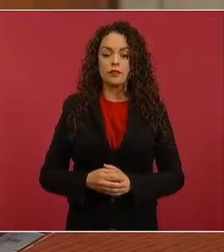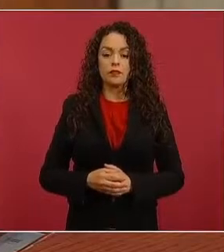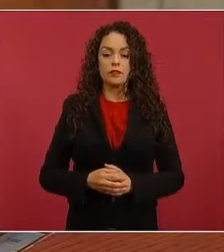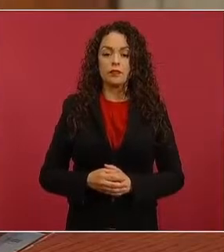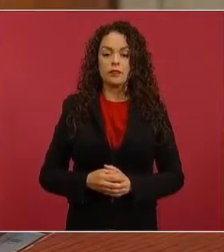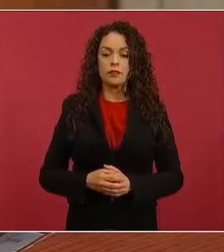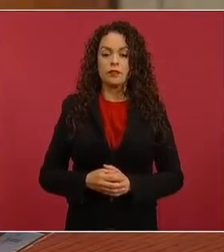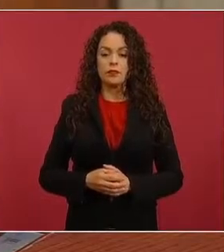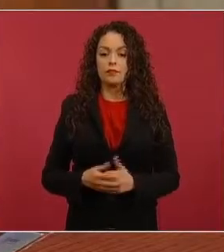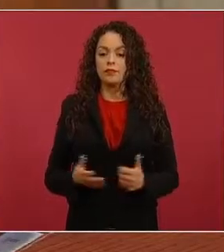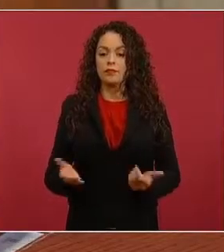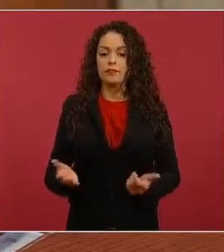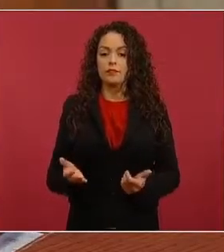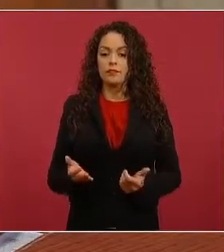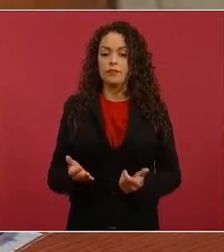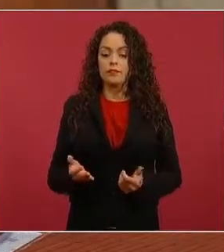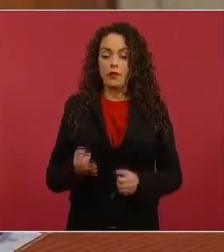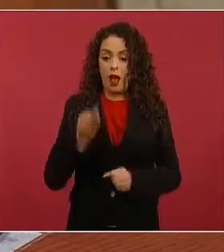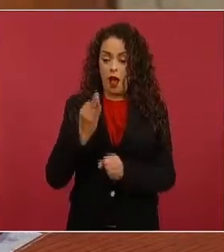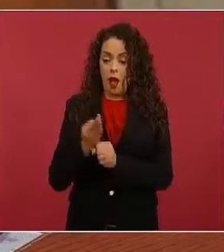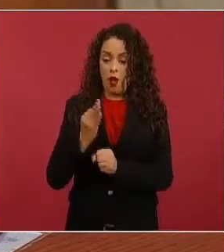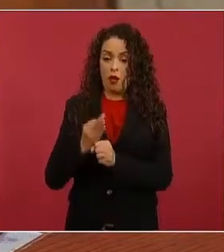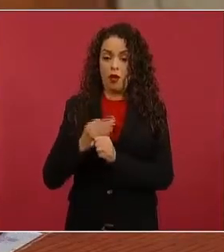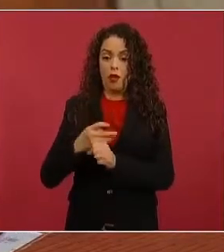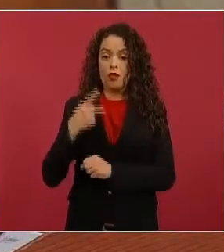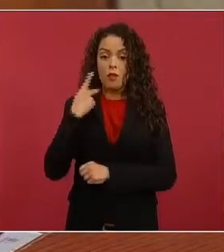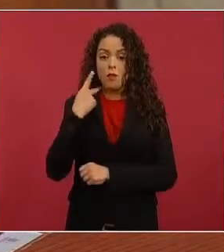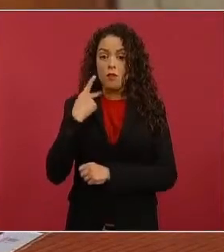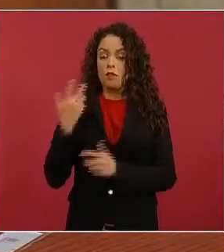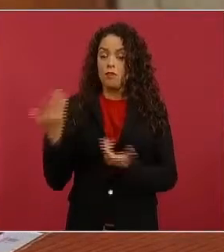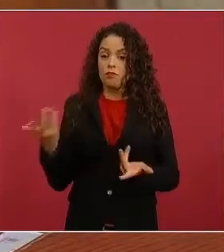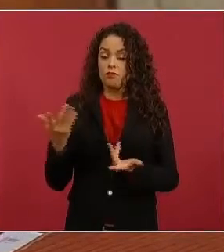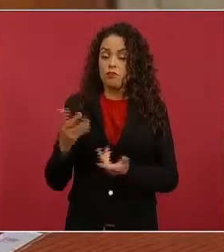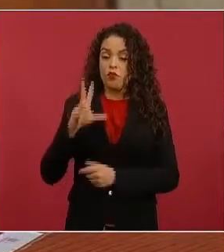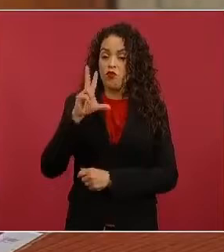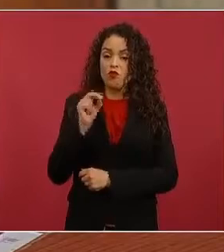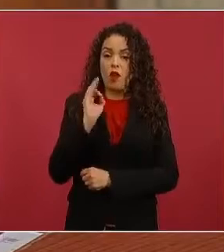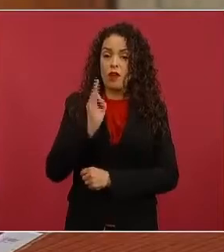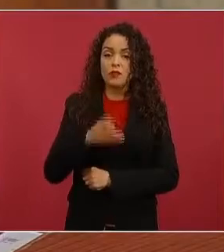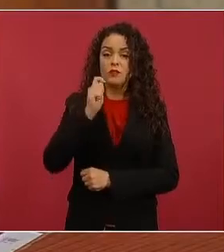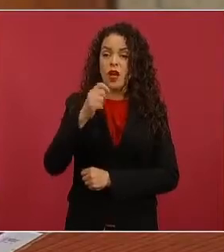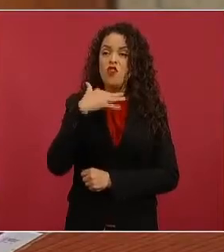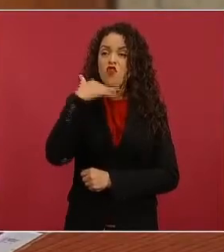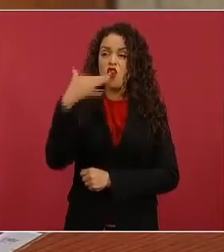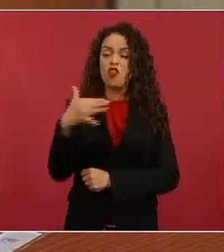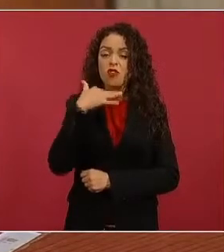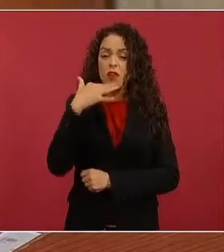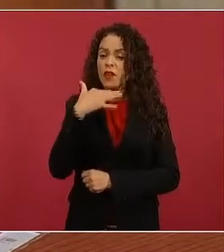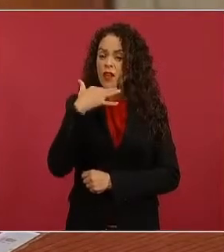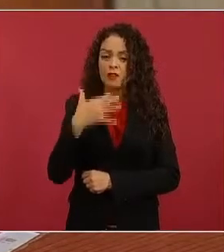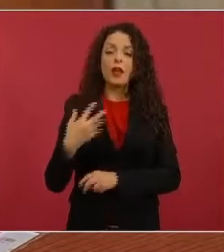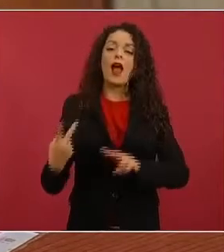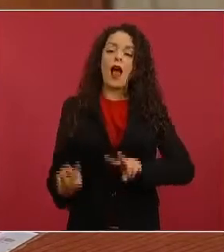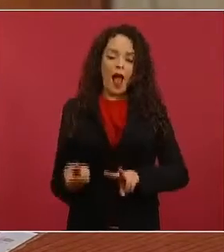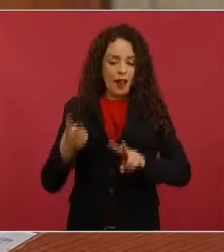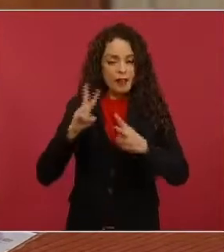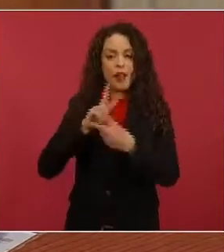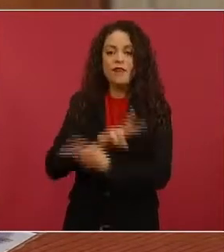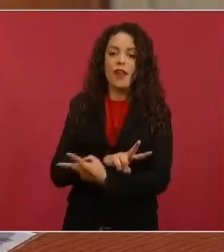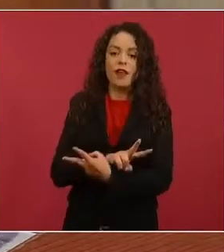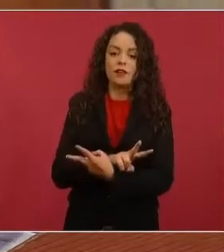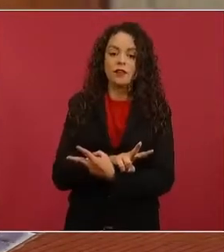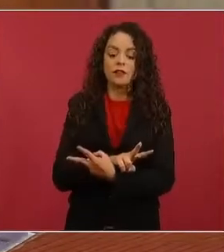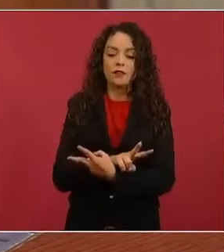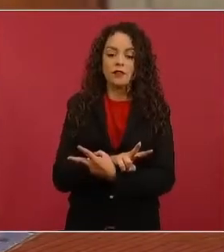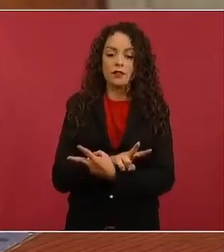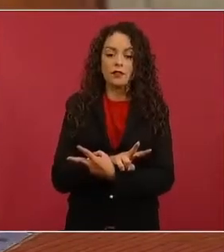La política actual del gobierno no apuesta a la contaminación, sino al contrario, tiene en